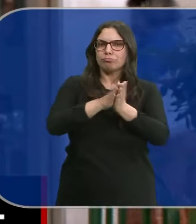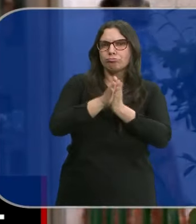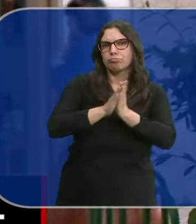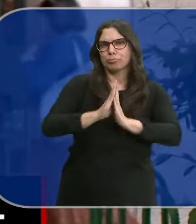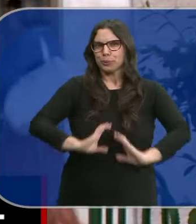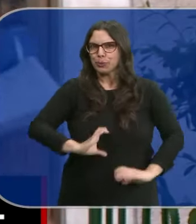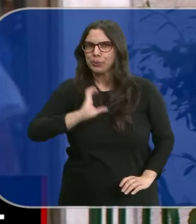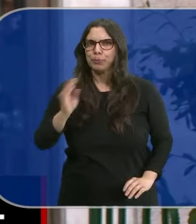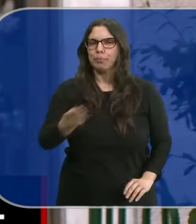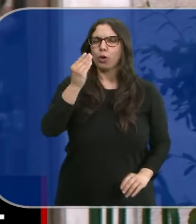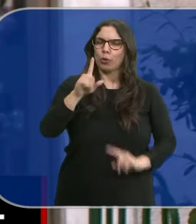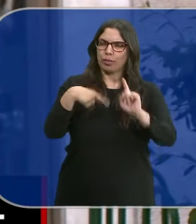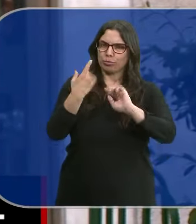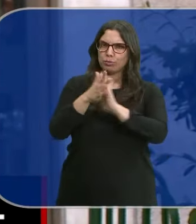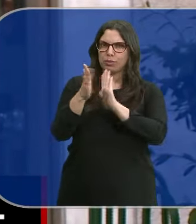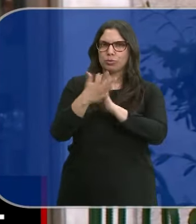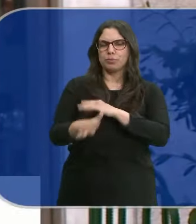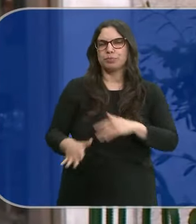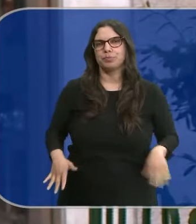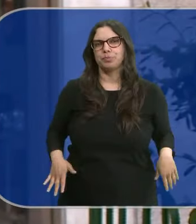motivación. Enseguida se lo contamos.